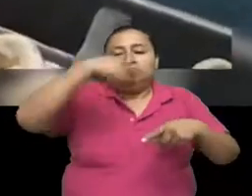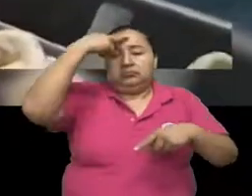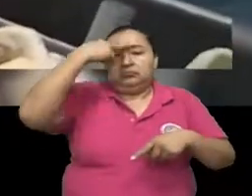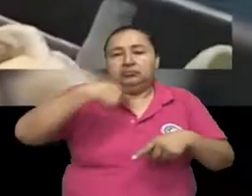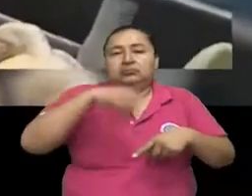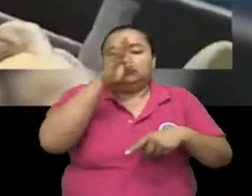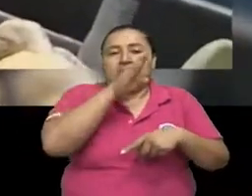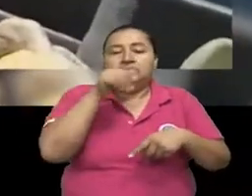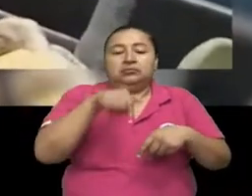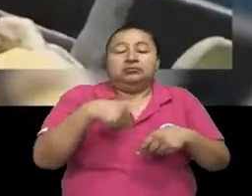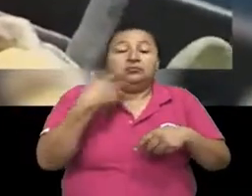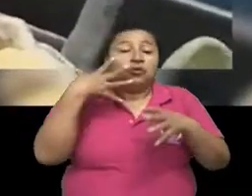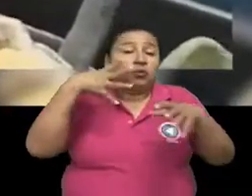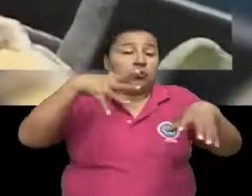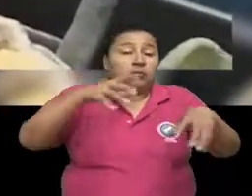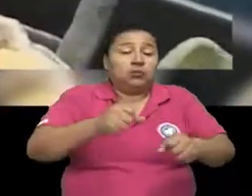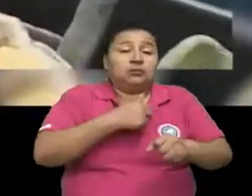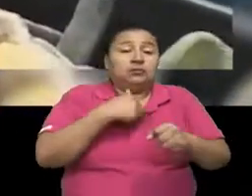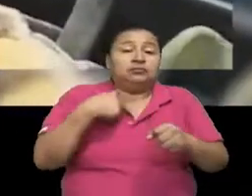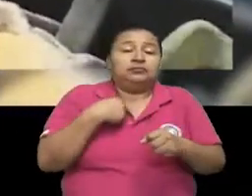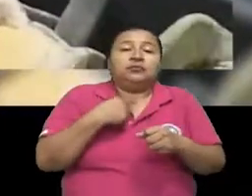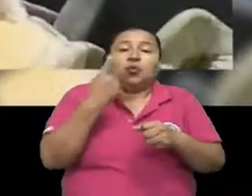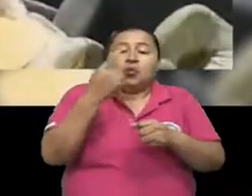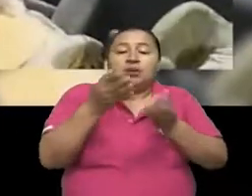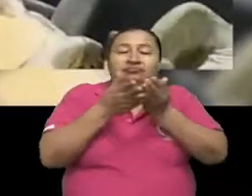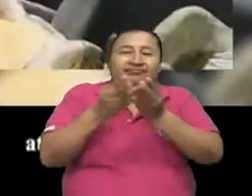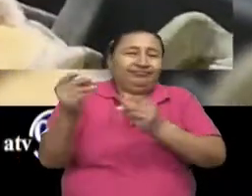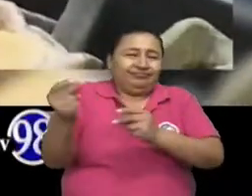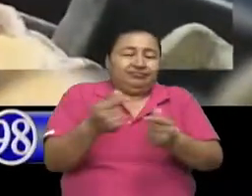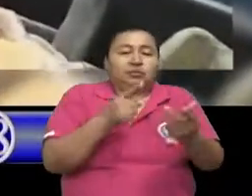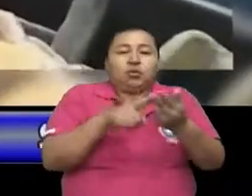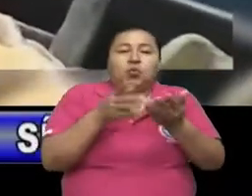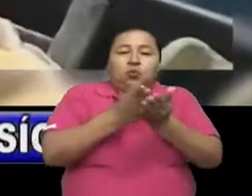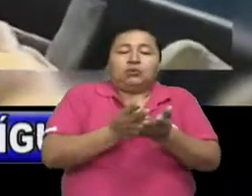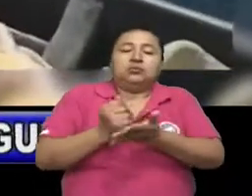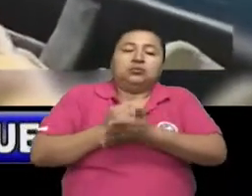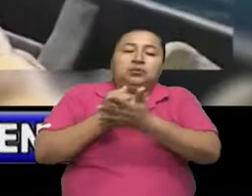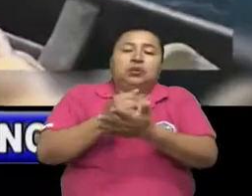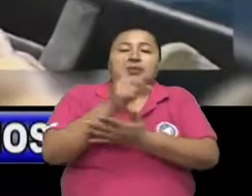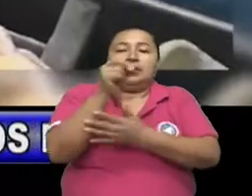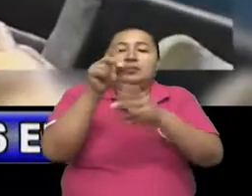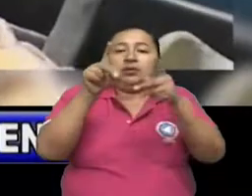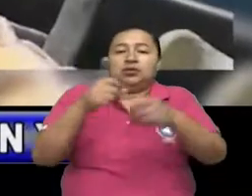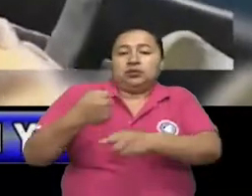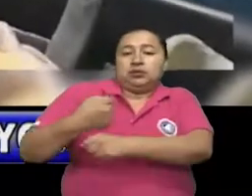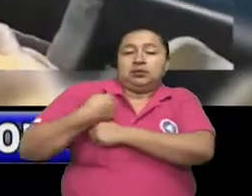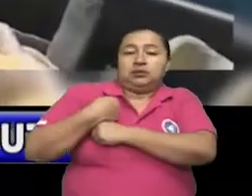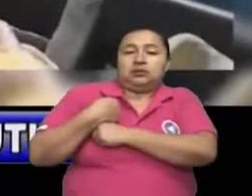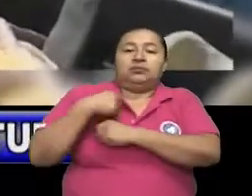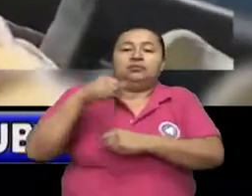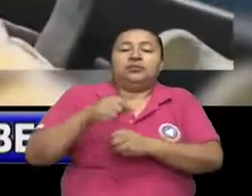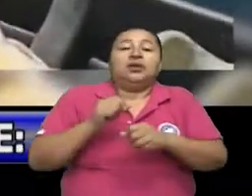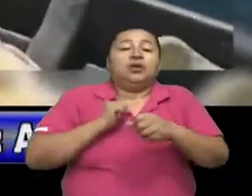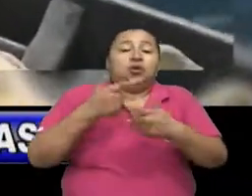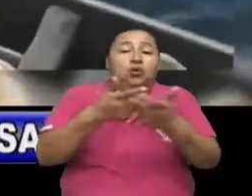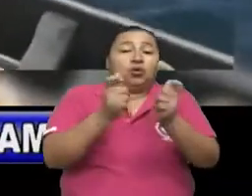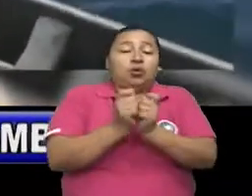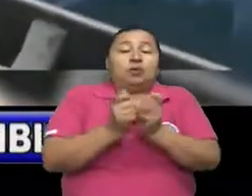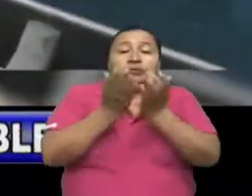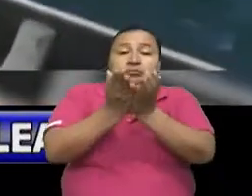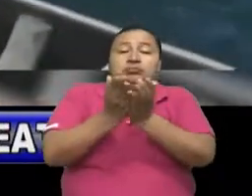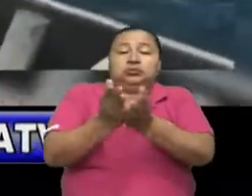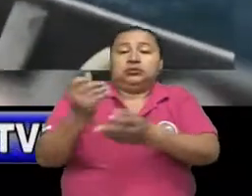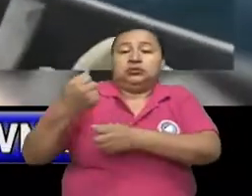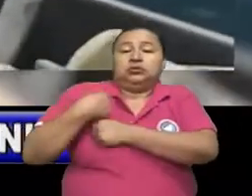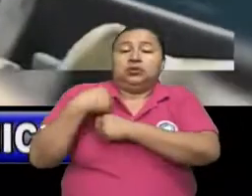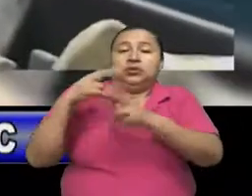correspondientes. Durante la ocupación se emplearon una lancha rápida, una lancha auxiliar con 10 efectivos militares. La Fuerza Naval del Ejército de